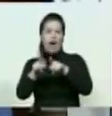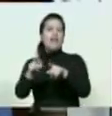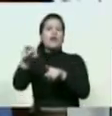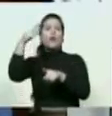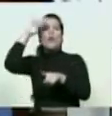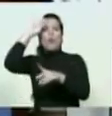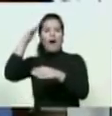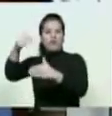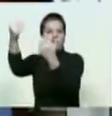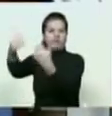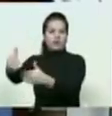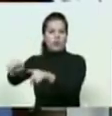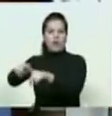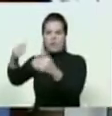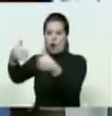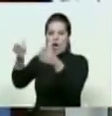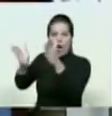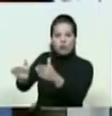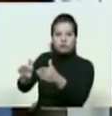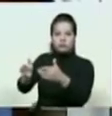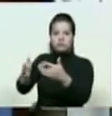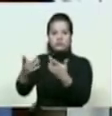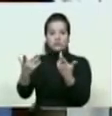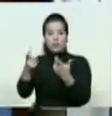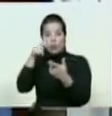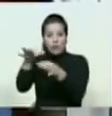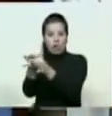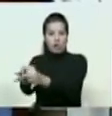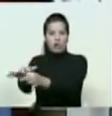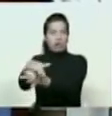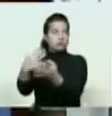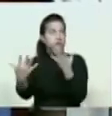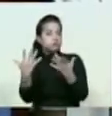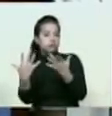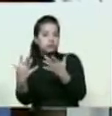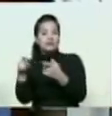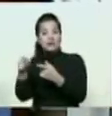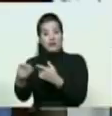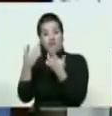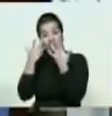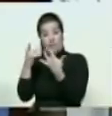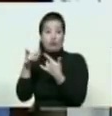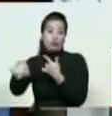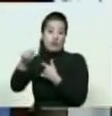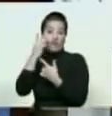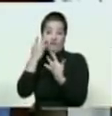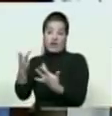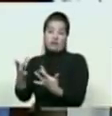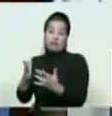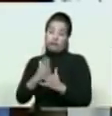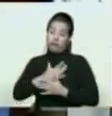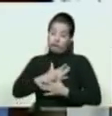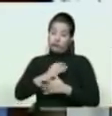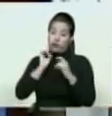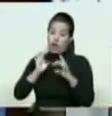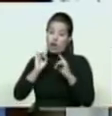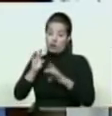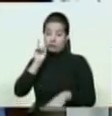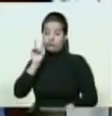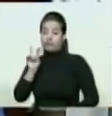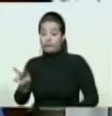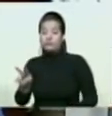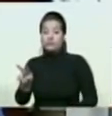cubano y que hoy se refleja en las dificultades criminales que le